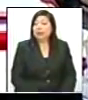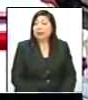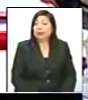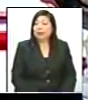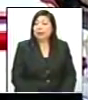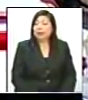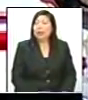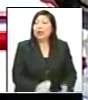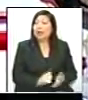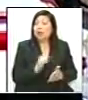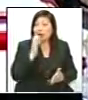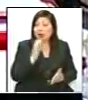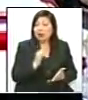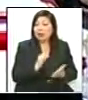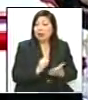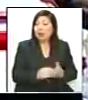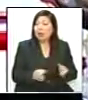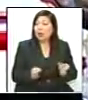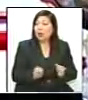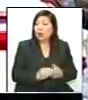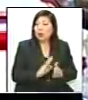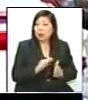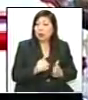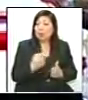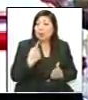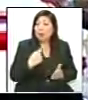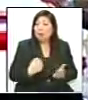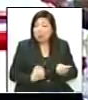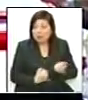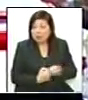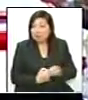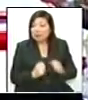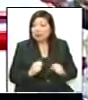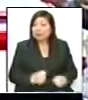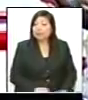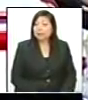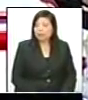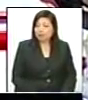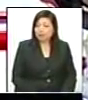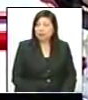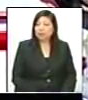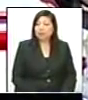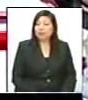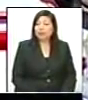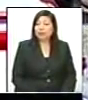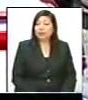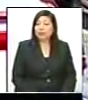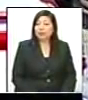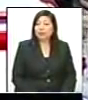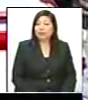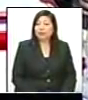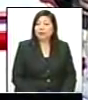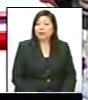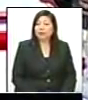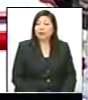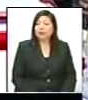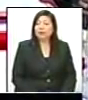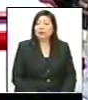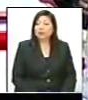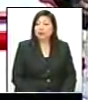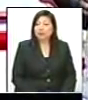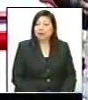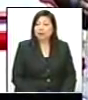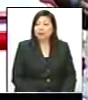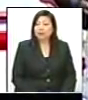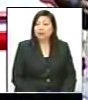yo creo que justamente estamos todos acá para poder apoyar también. Tiene luz a la palabra la congresista Marisol Espinosa. Gracias,